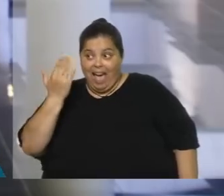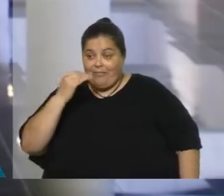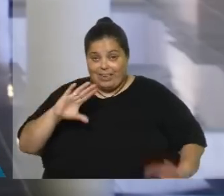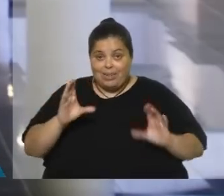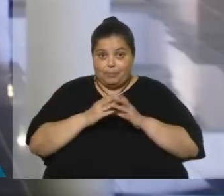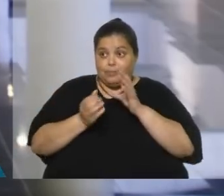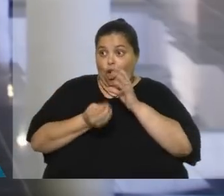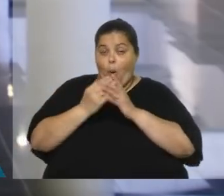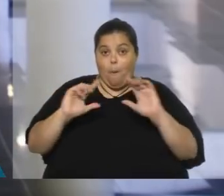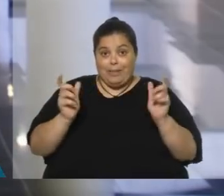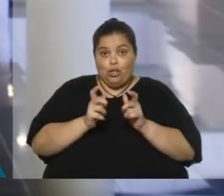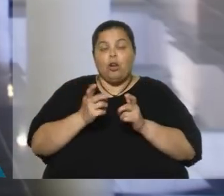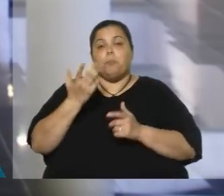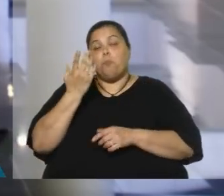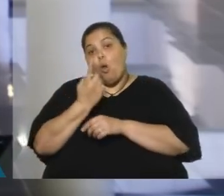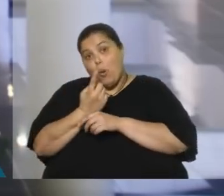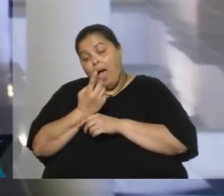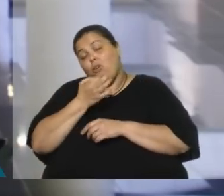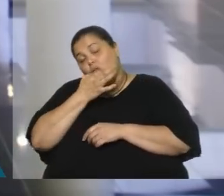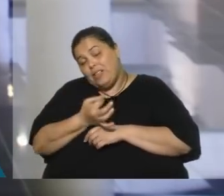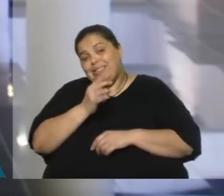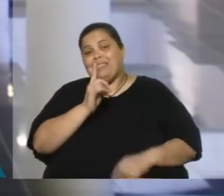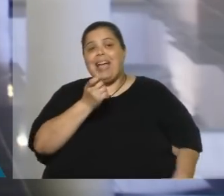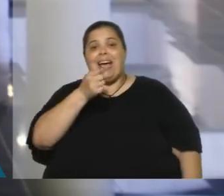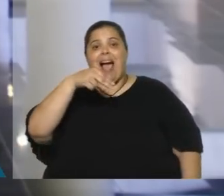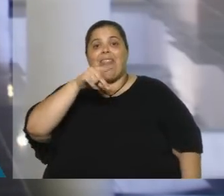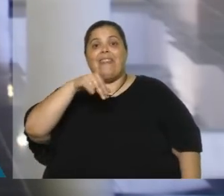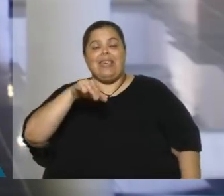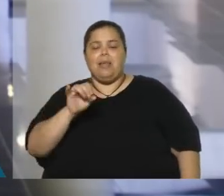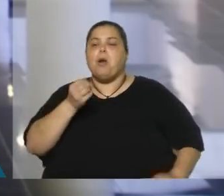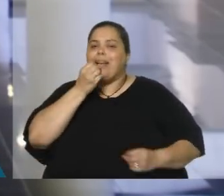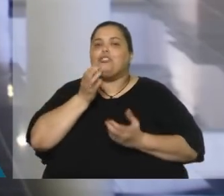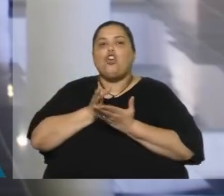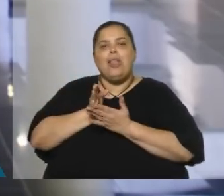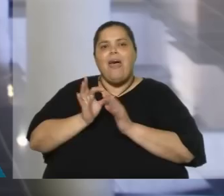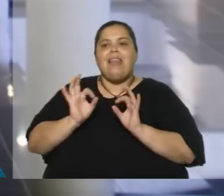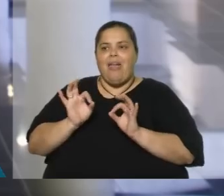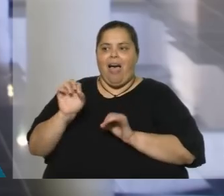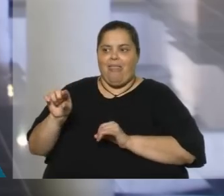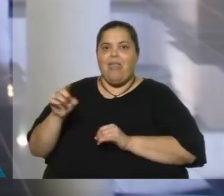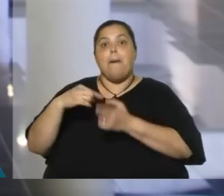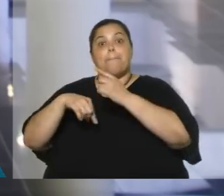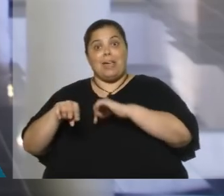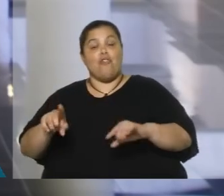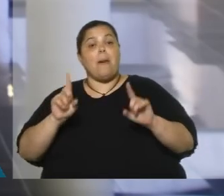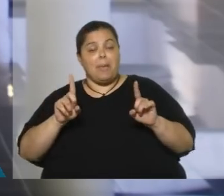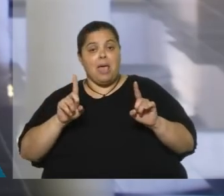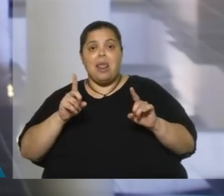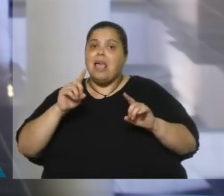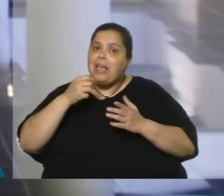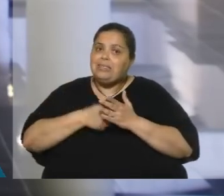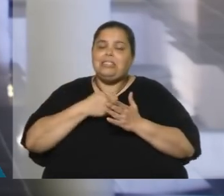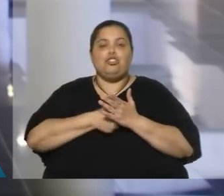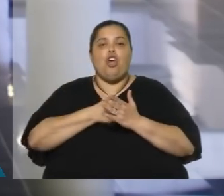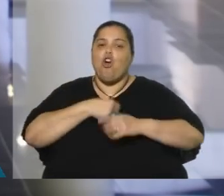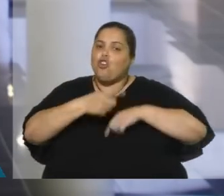Gandini, por un lado, se solidarizó con los senadores del Frente Amplio, pero por otro, insistió en la necesidad de investigar a fondo el caso